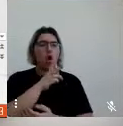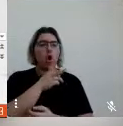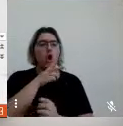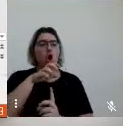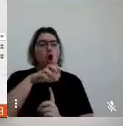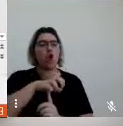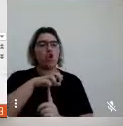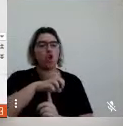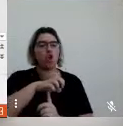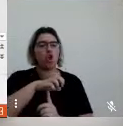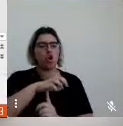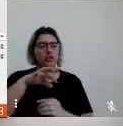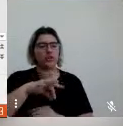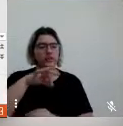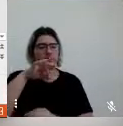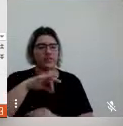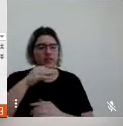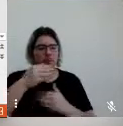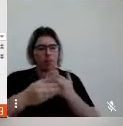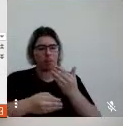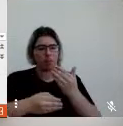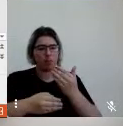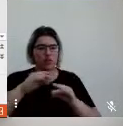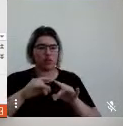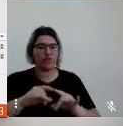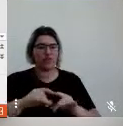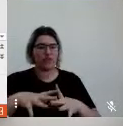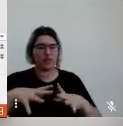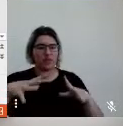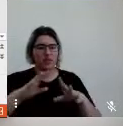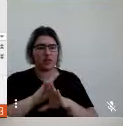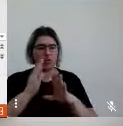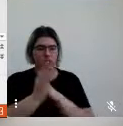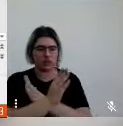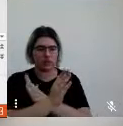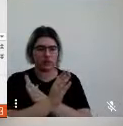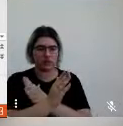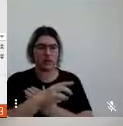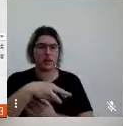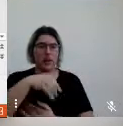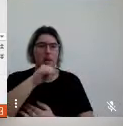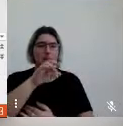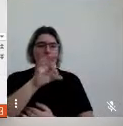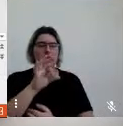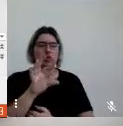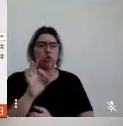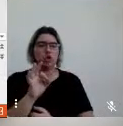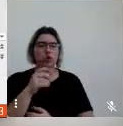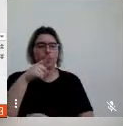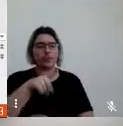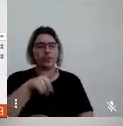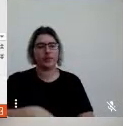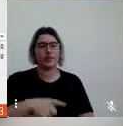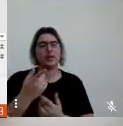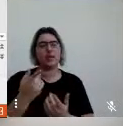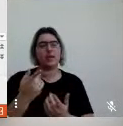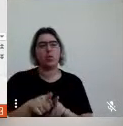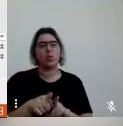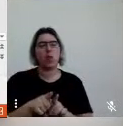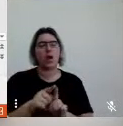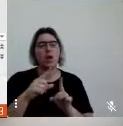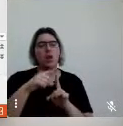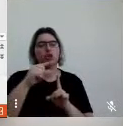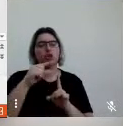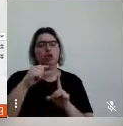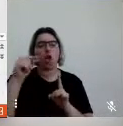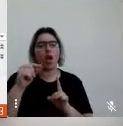proceso de fermentación. El miso, que también es soja fermentada o arroz fermentado. Kimchi, que